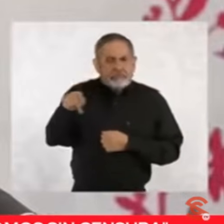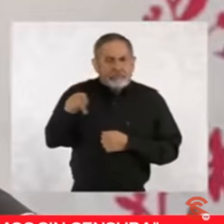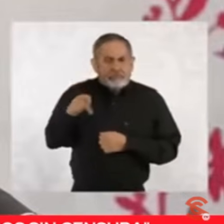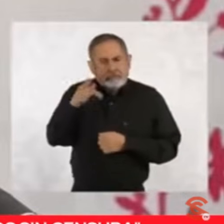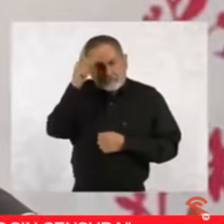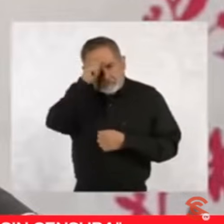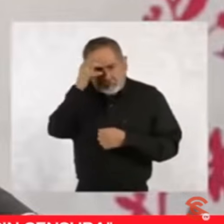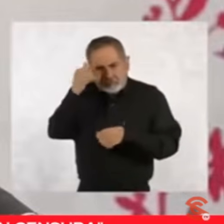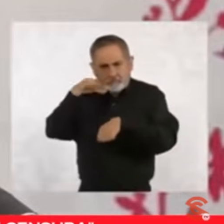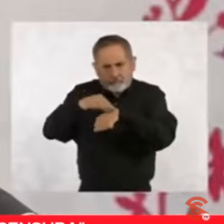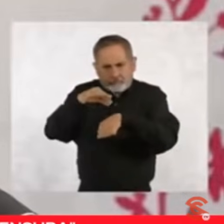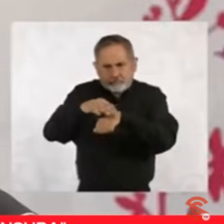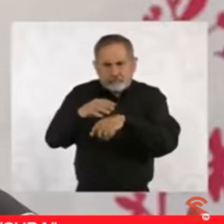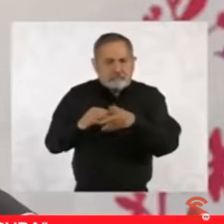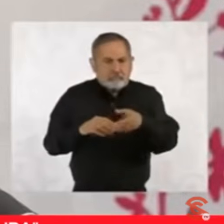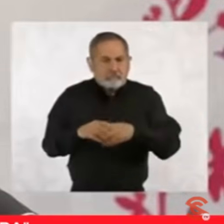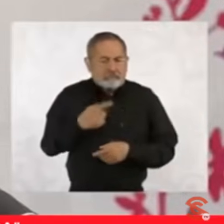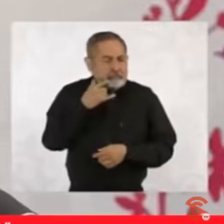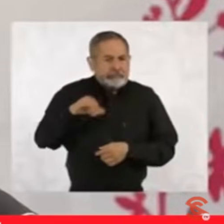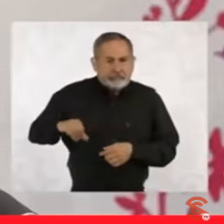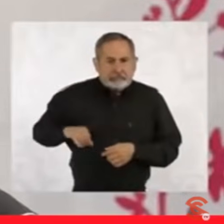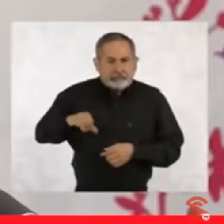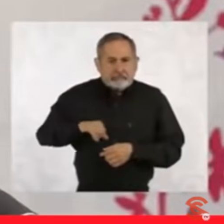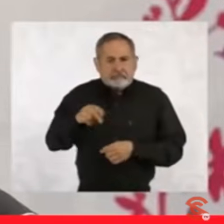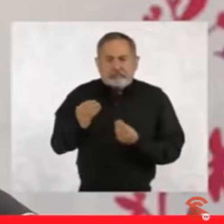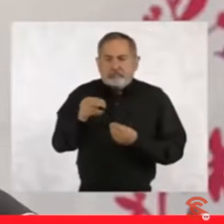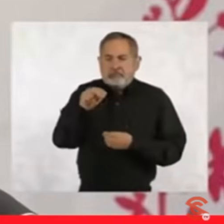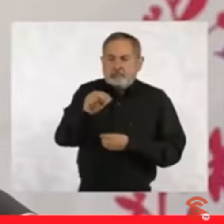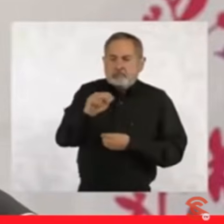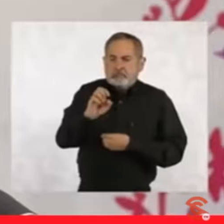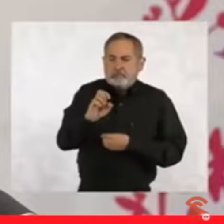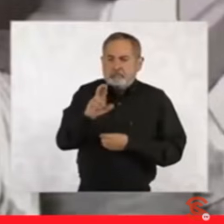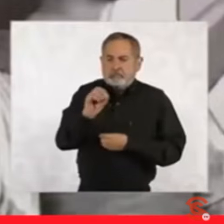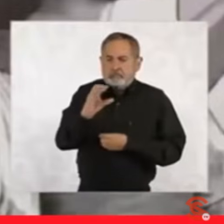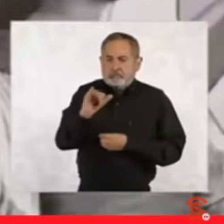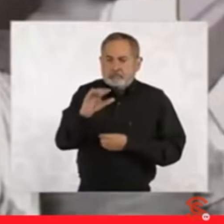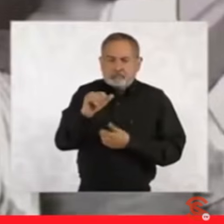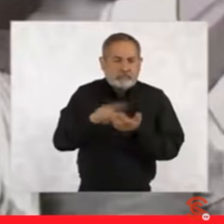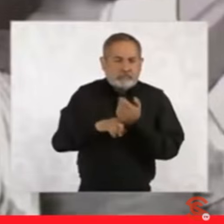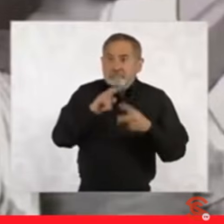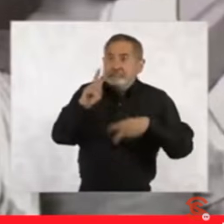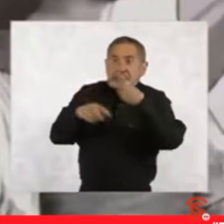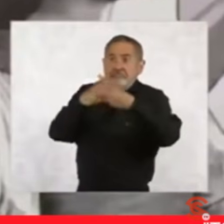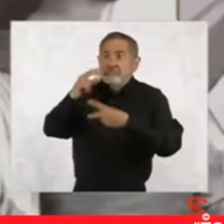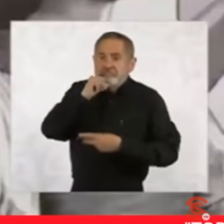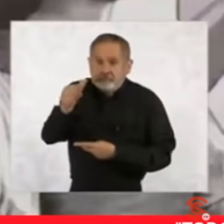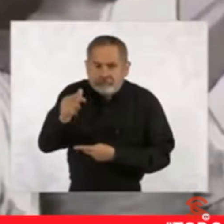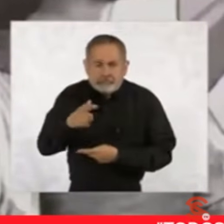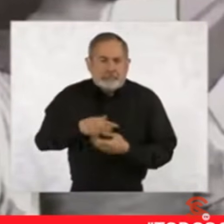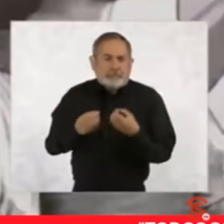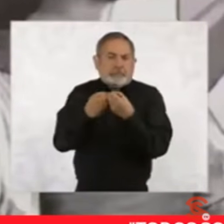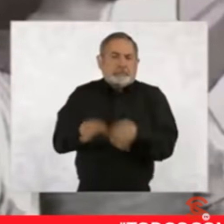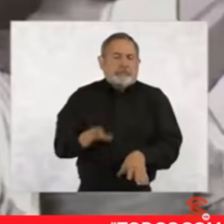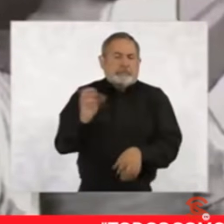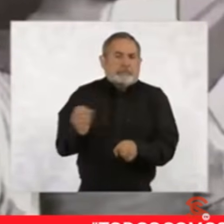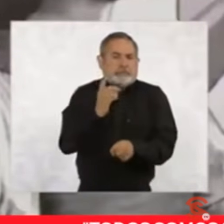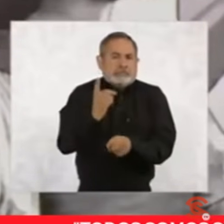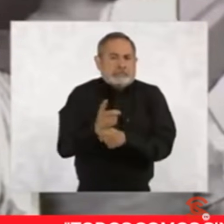medicina y le interesa mucho la neurociencia. Entonces me dijo, papá, pues si no voy, pues voy a perder esa